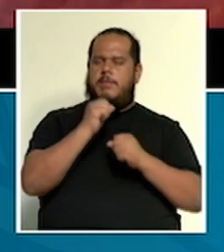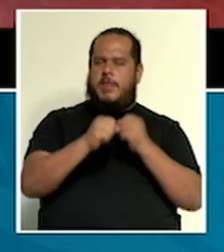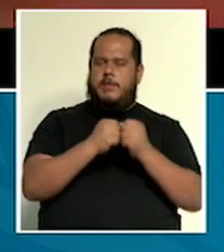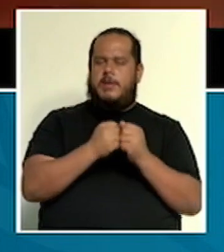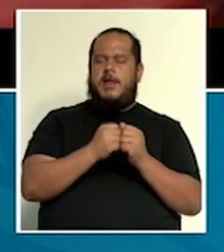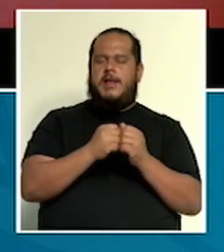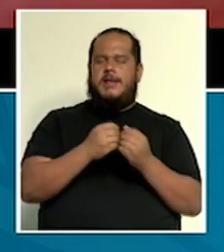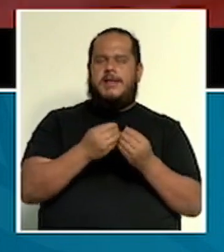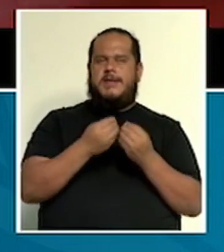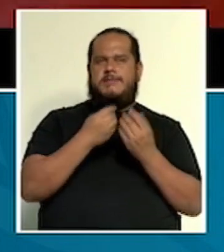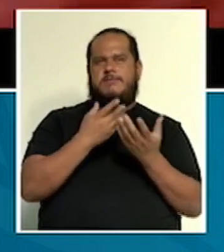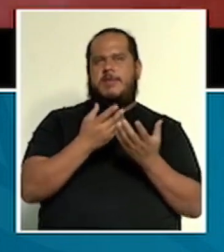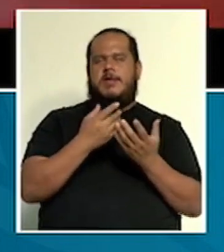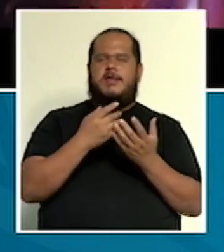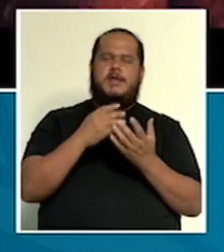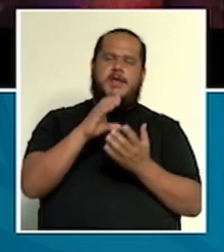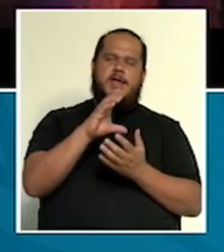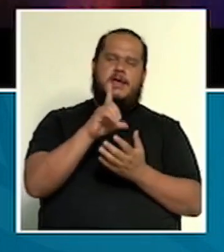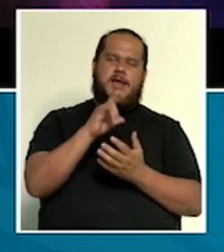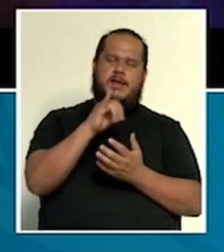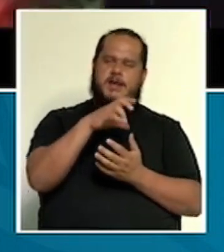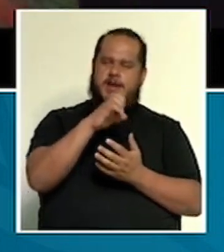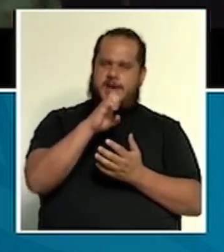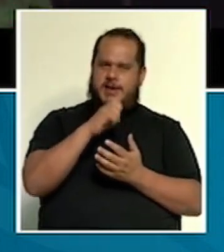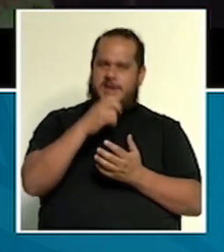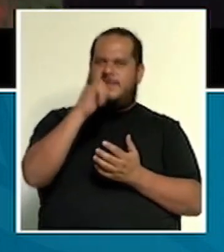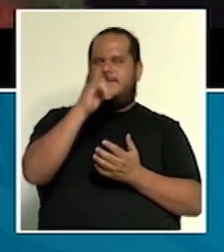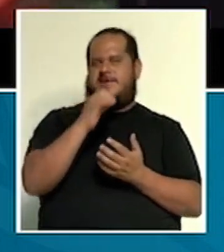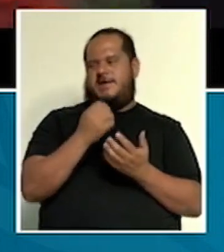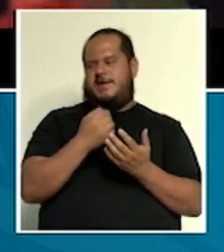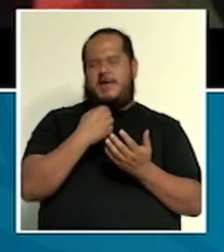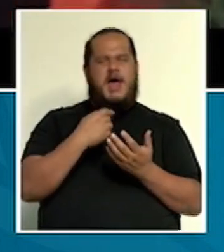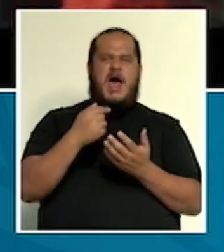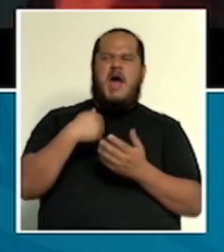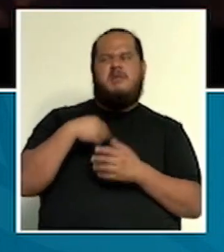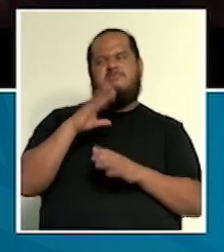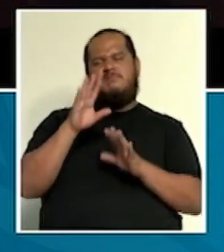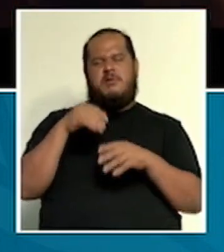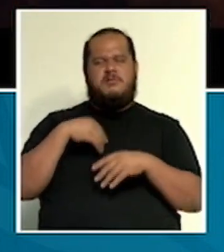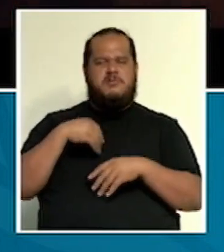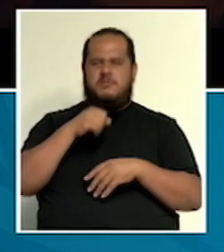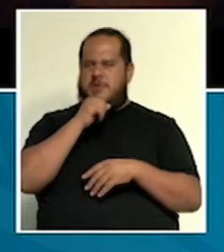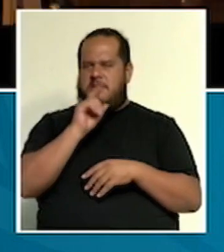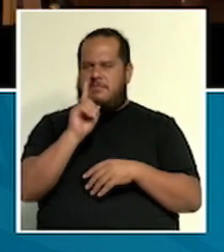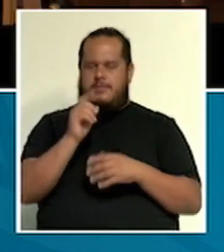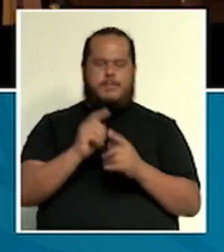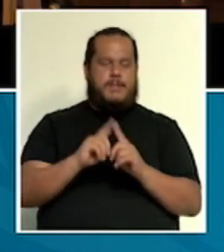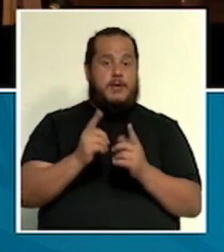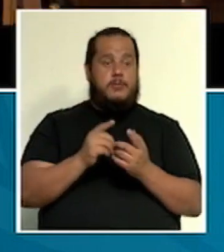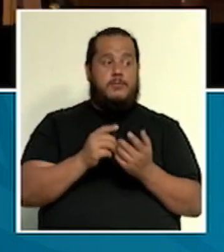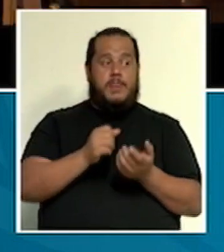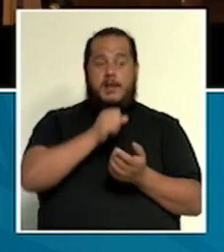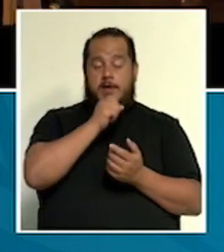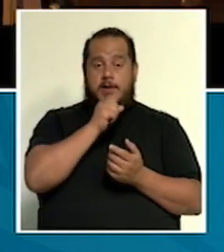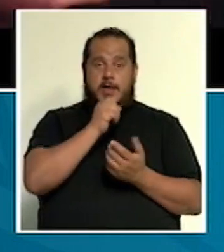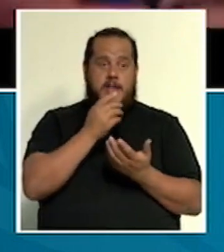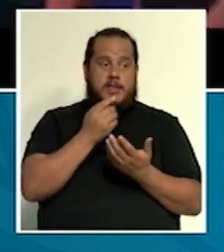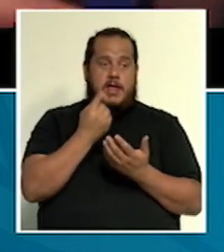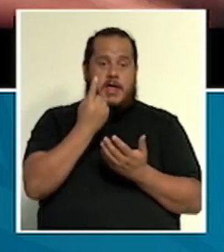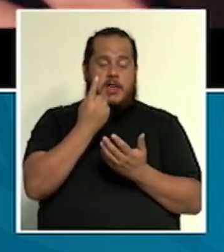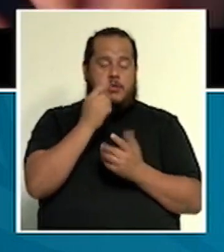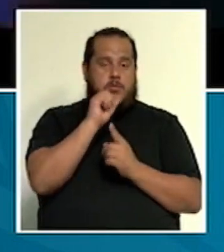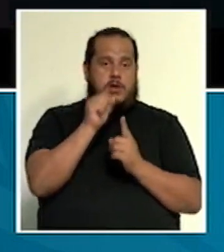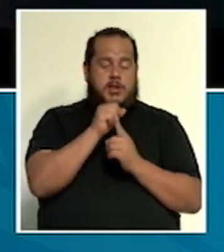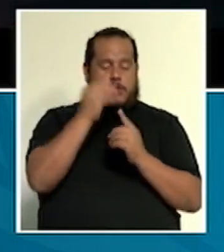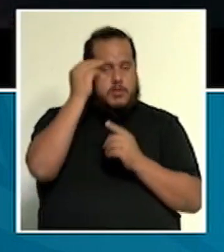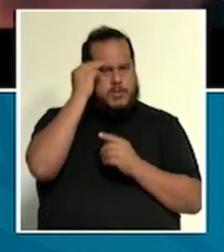cliché decir, no, yo no estoy viendo. O sea, la vejez es un estado mental nada